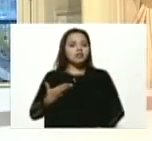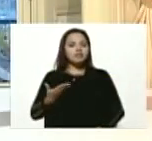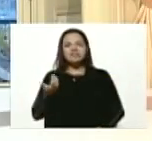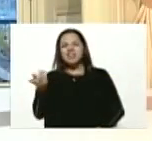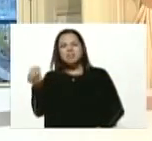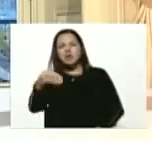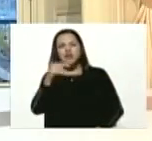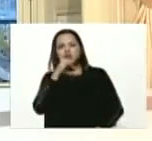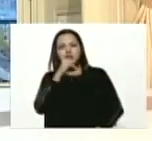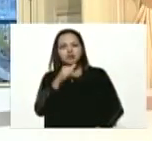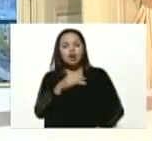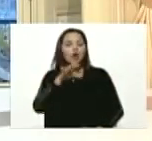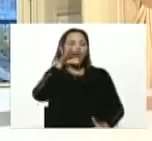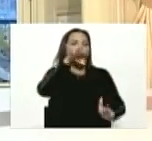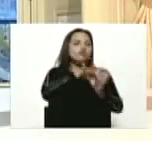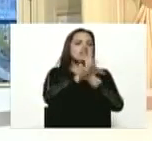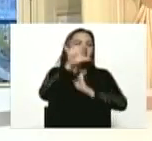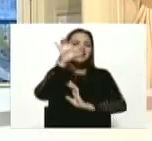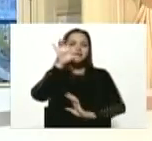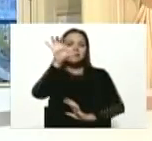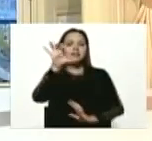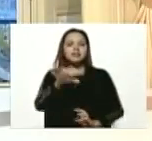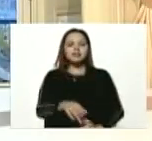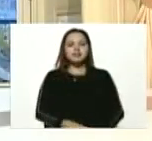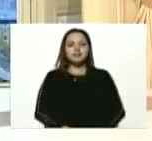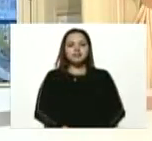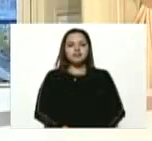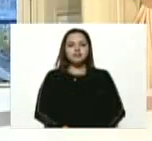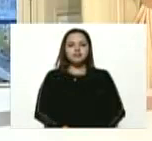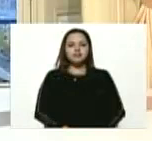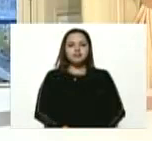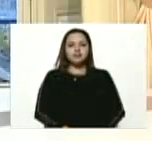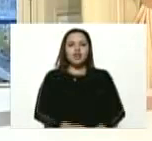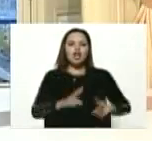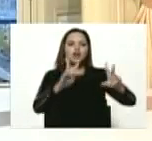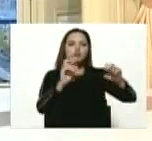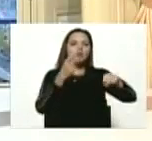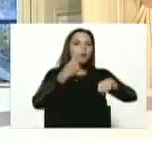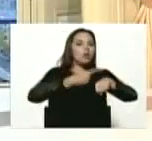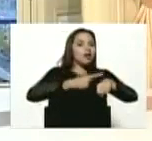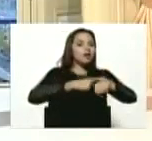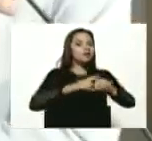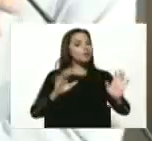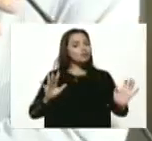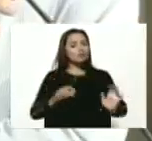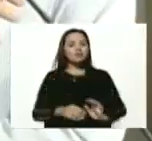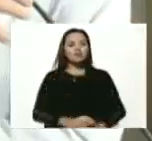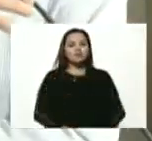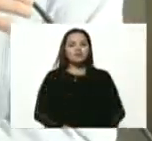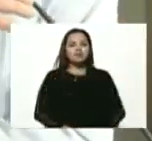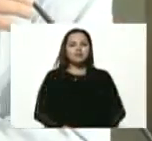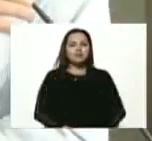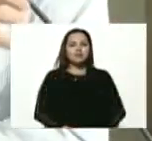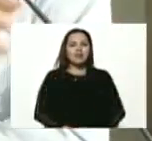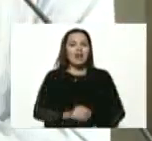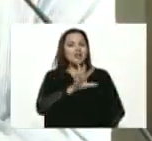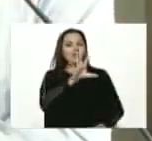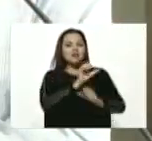Bueno, y Cultivando Patria. Y en el marco de... En nuevo horario. A las 5 de la mañana.